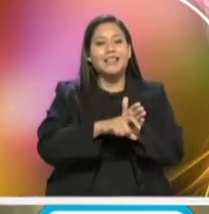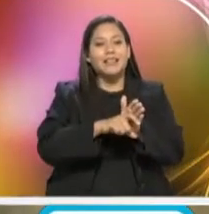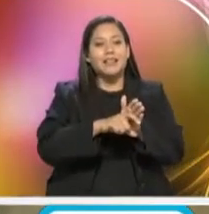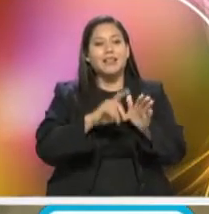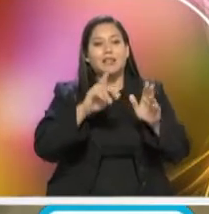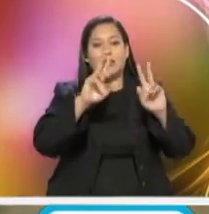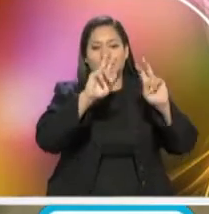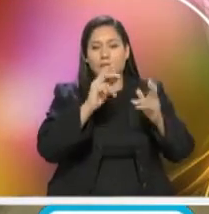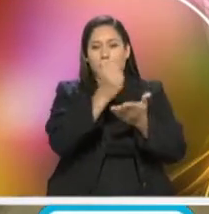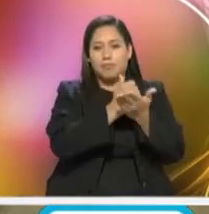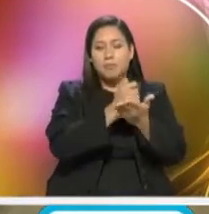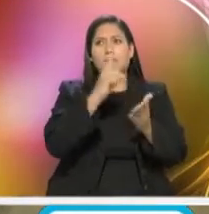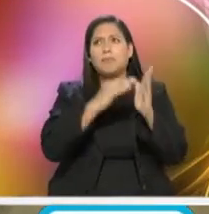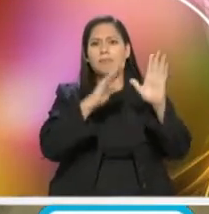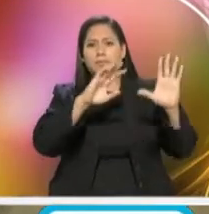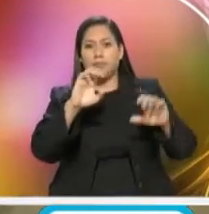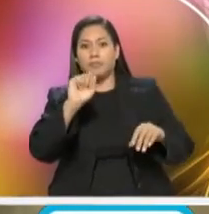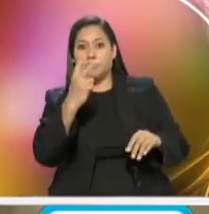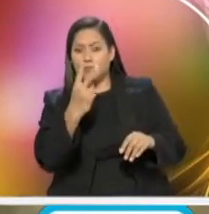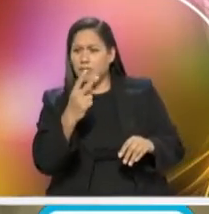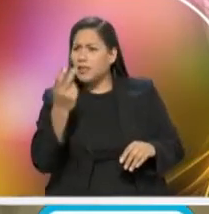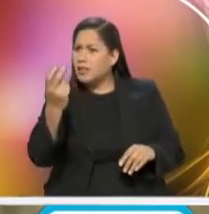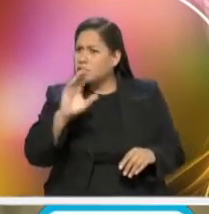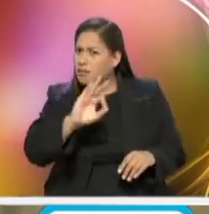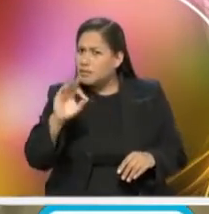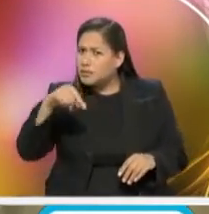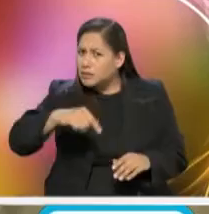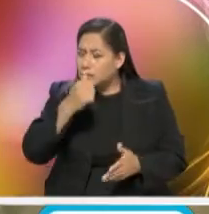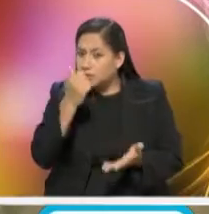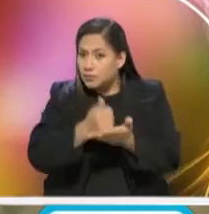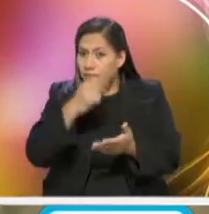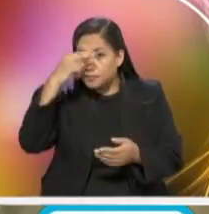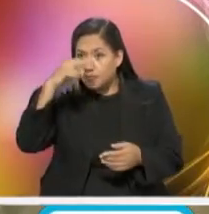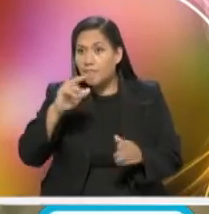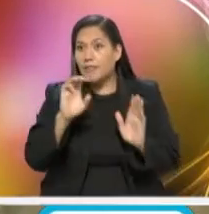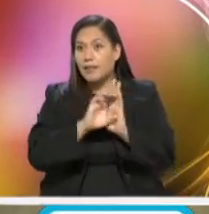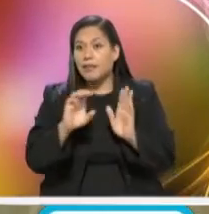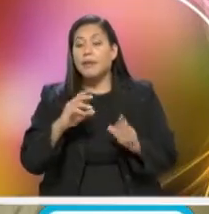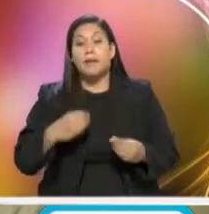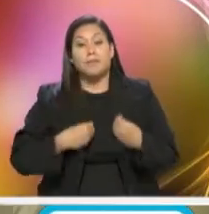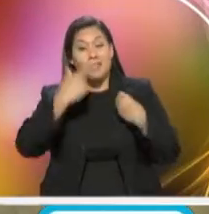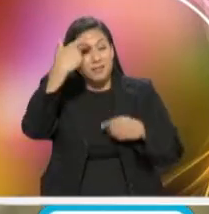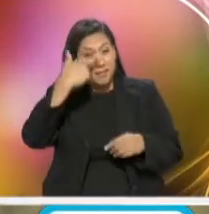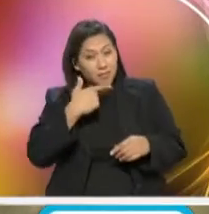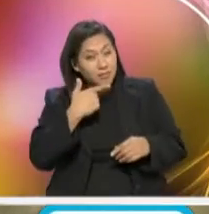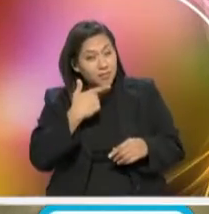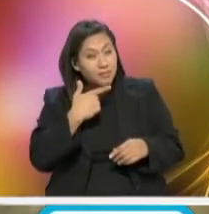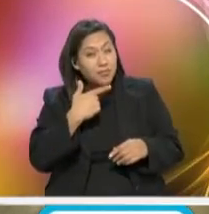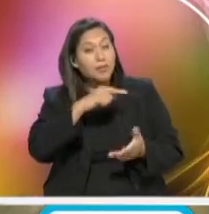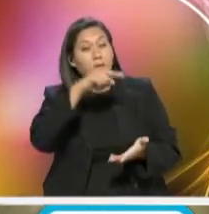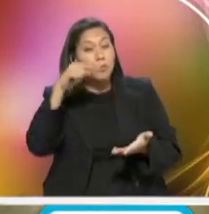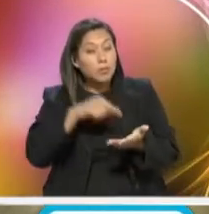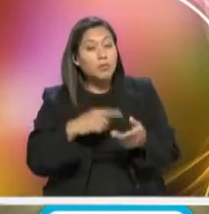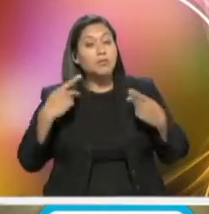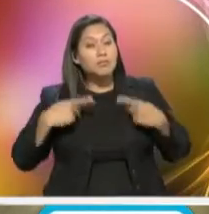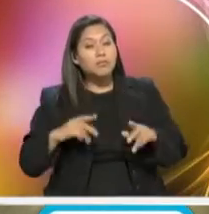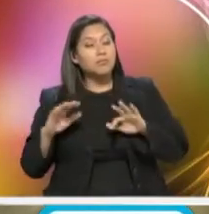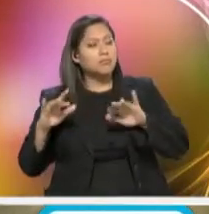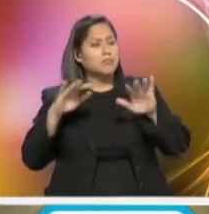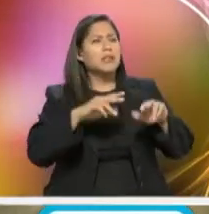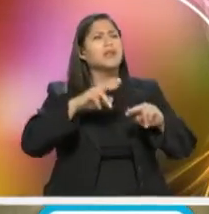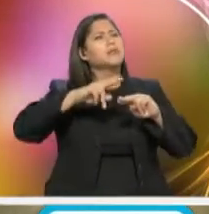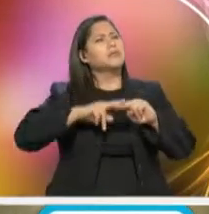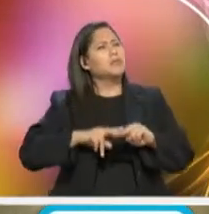en 1962. Oye, pero en esa época en la Ciudad de México, por ejemplo, la vida nocturna era en lugares en los que las personas llegaban,